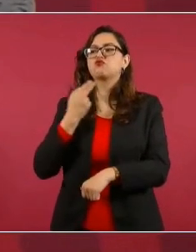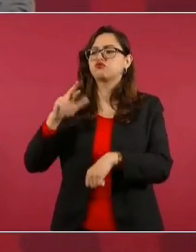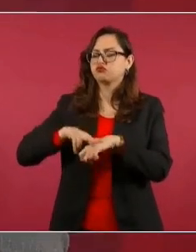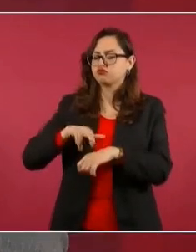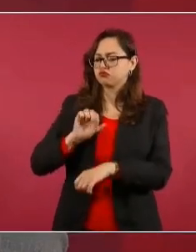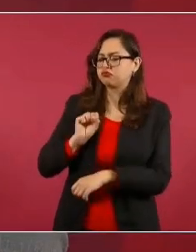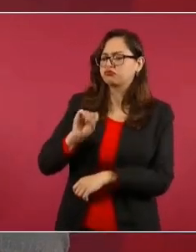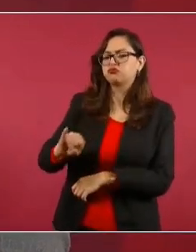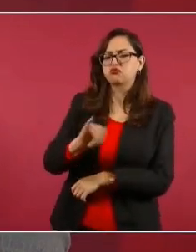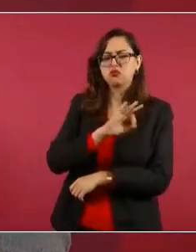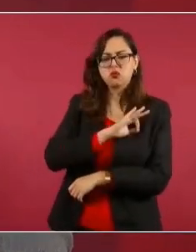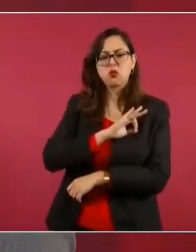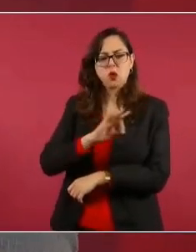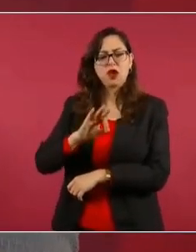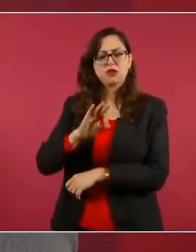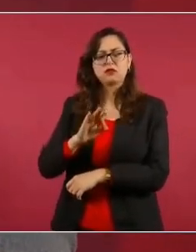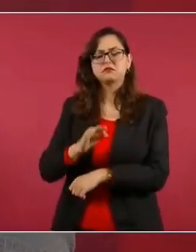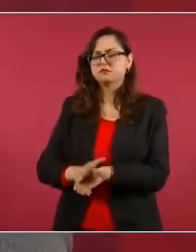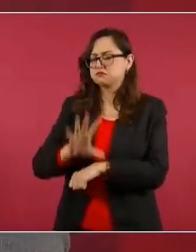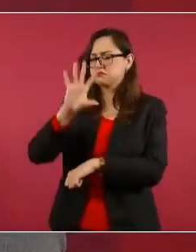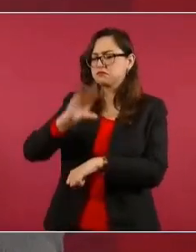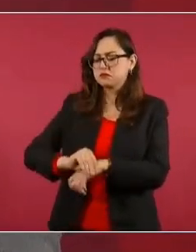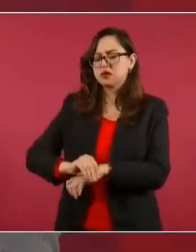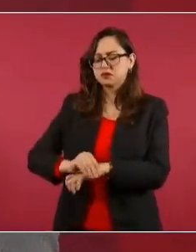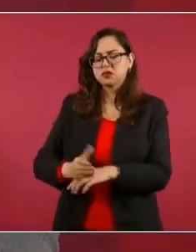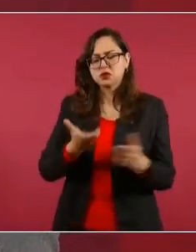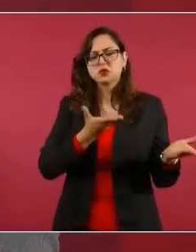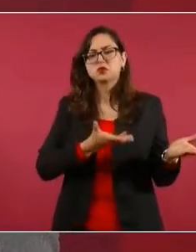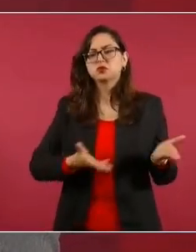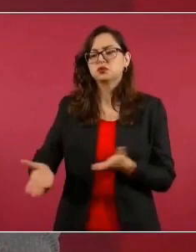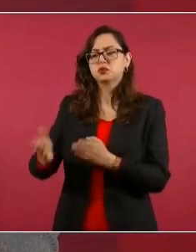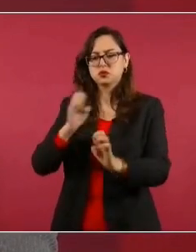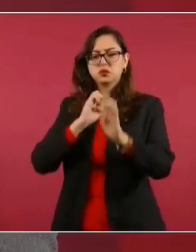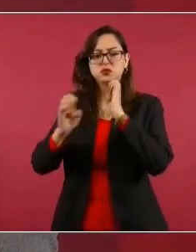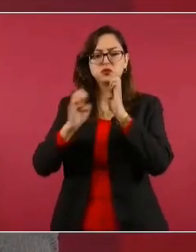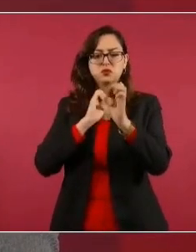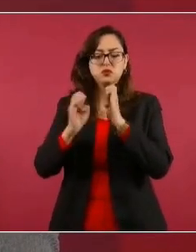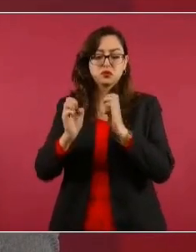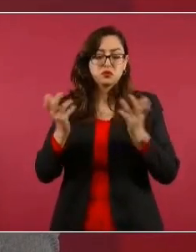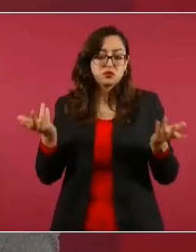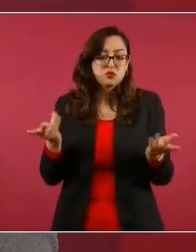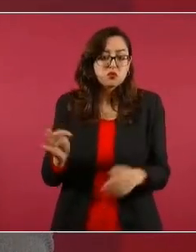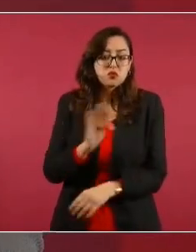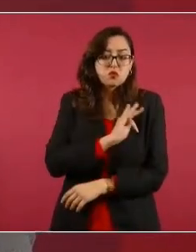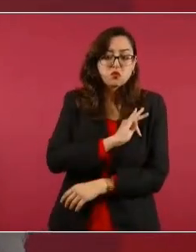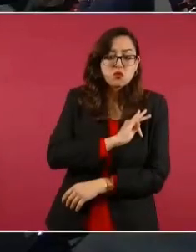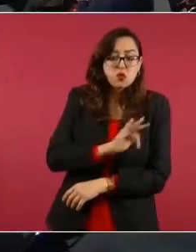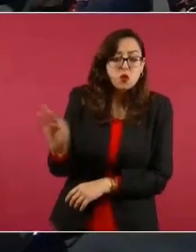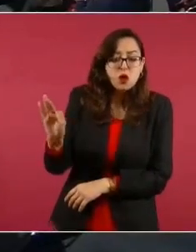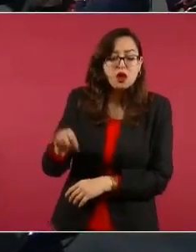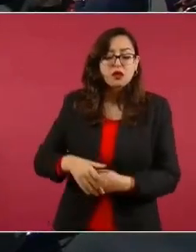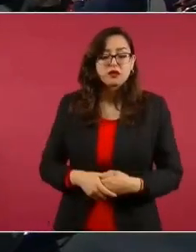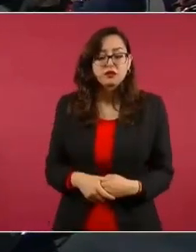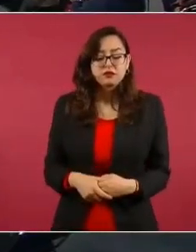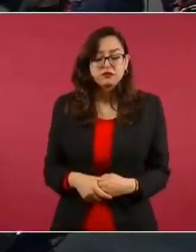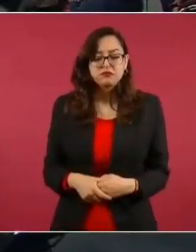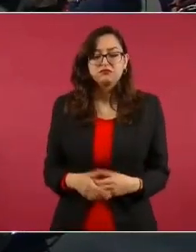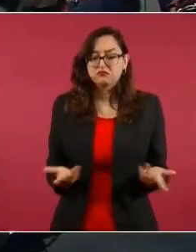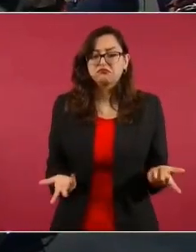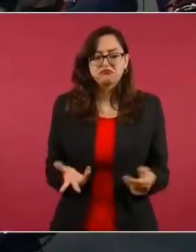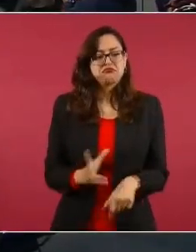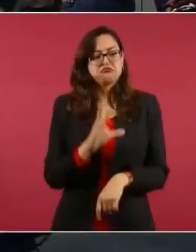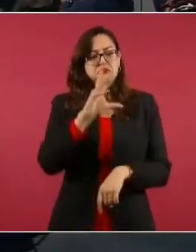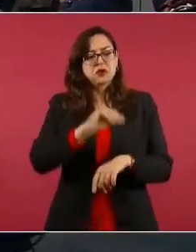decide que se otorgue la entrevista o que se permita la